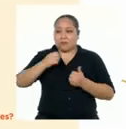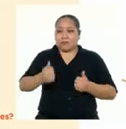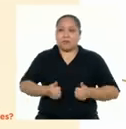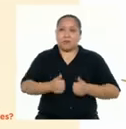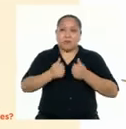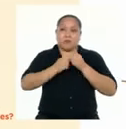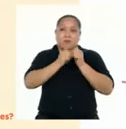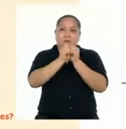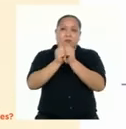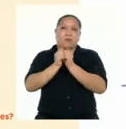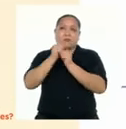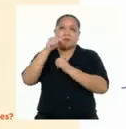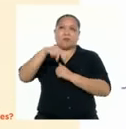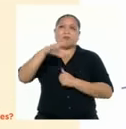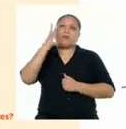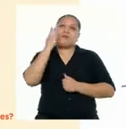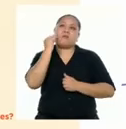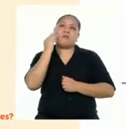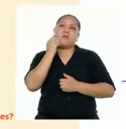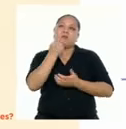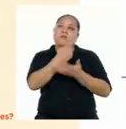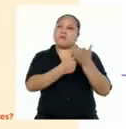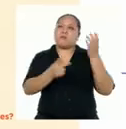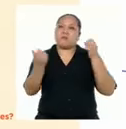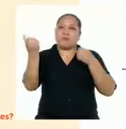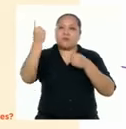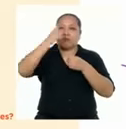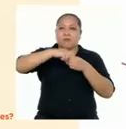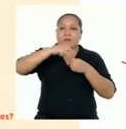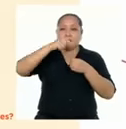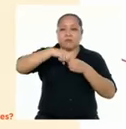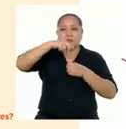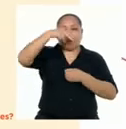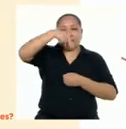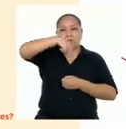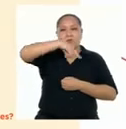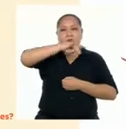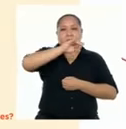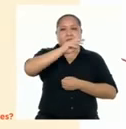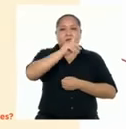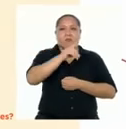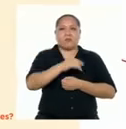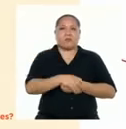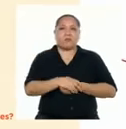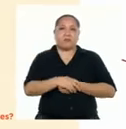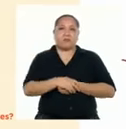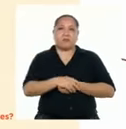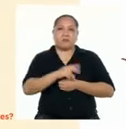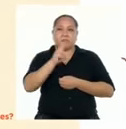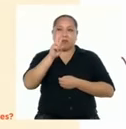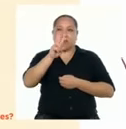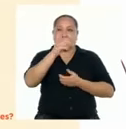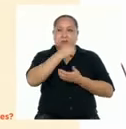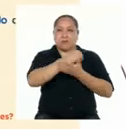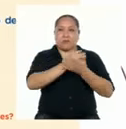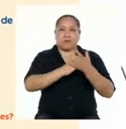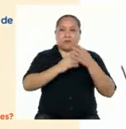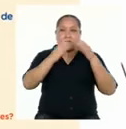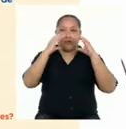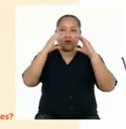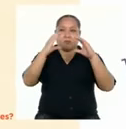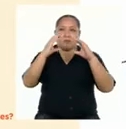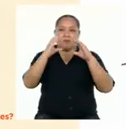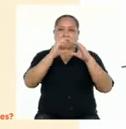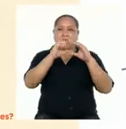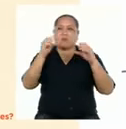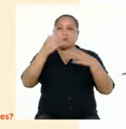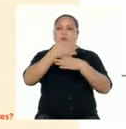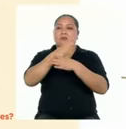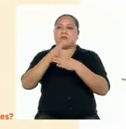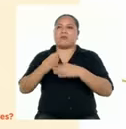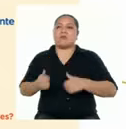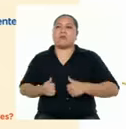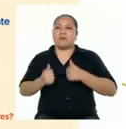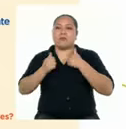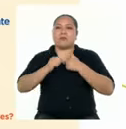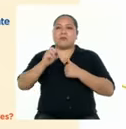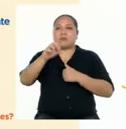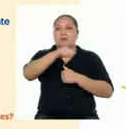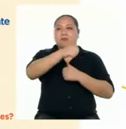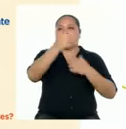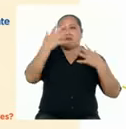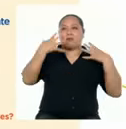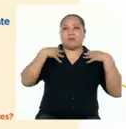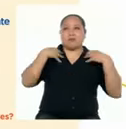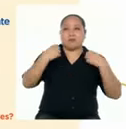esta experiencia. ¿Y qué incluirás en el nudo? He pensado incluir 2 episodios, uno sobre la convivencia familiar y otro sobre la